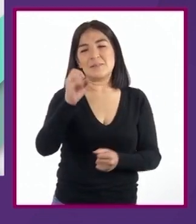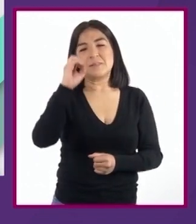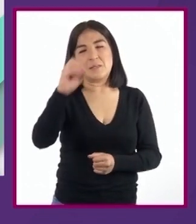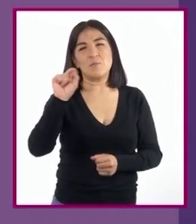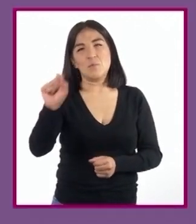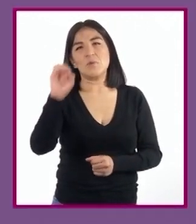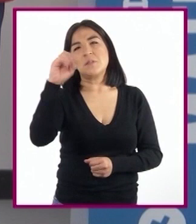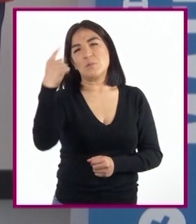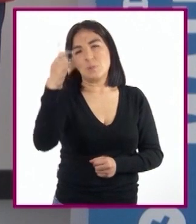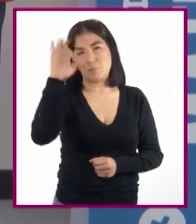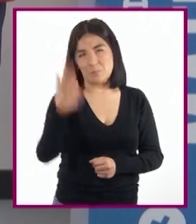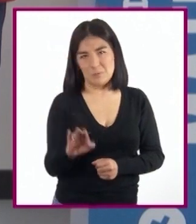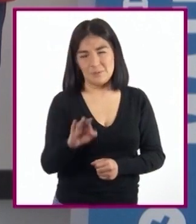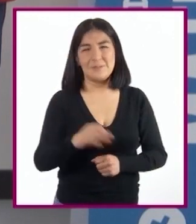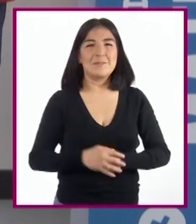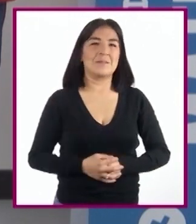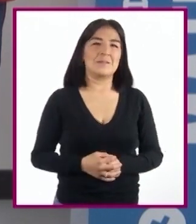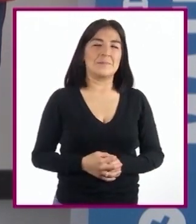0.01%.